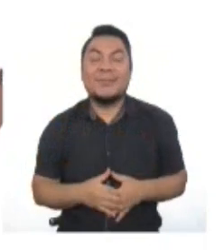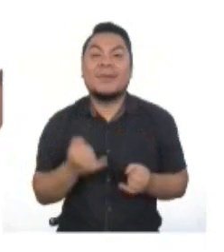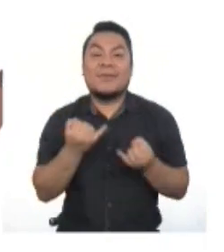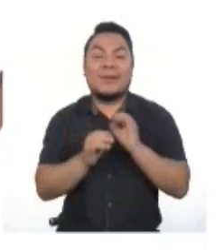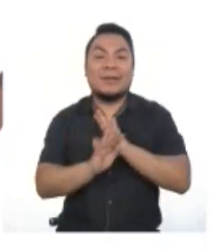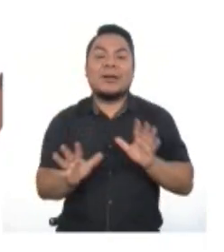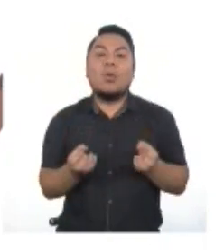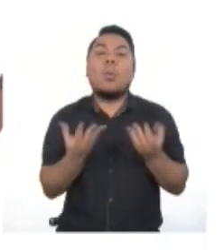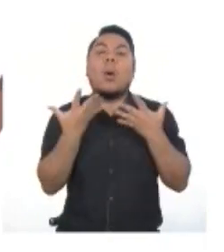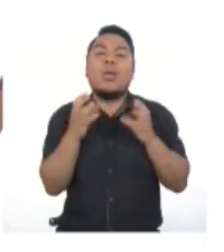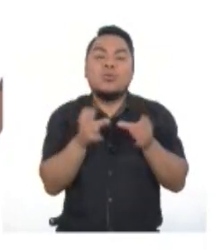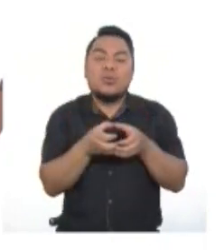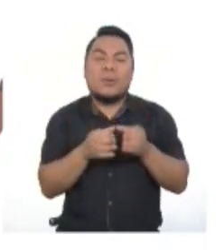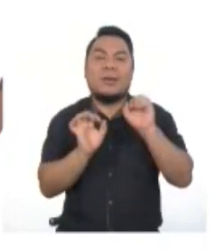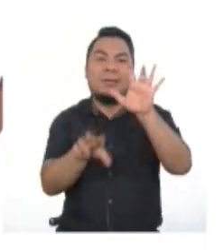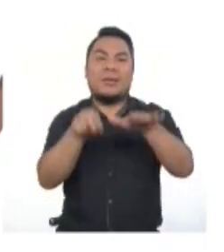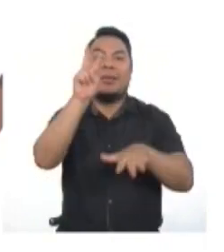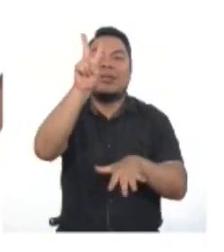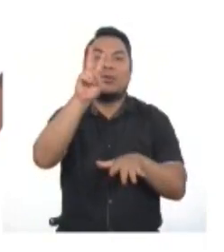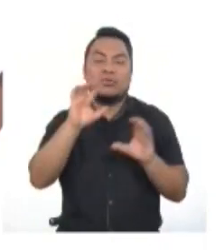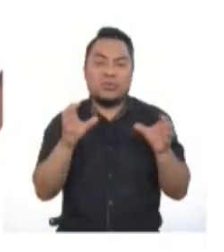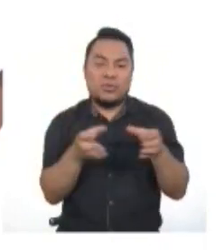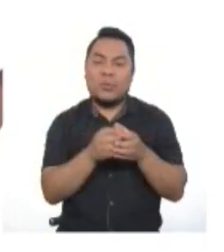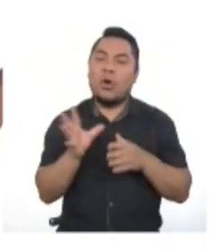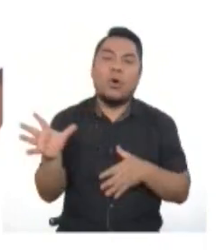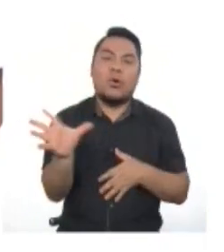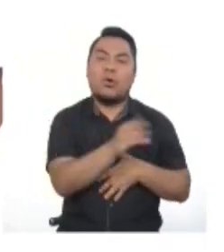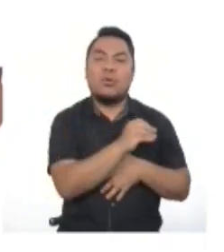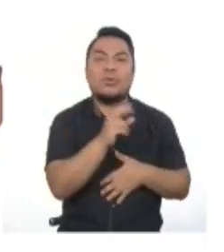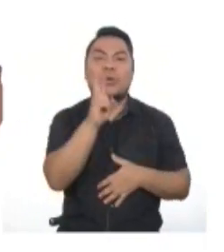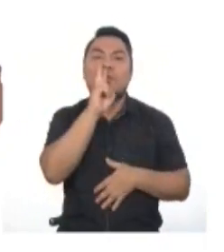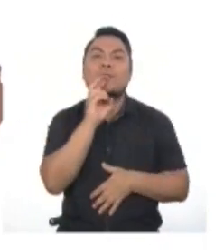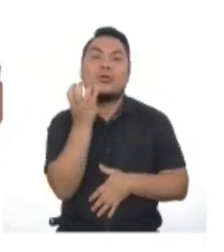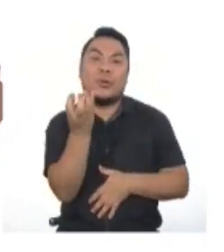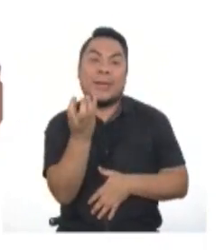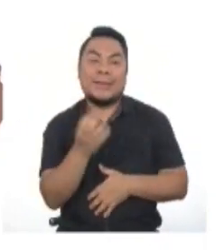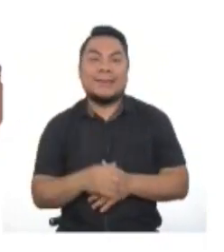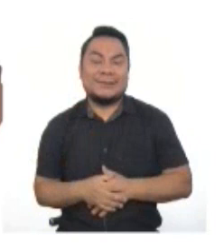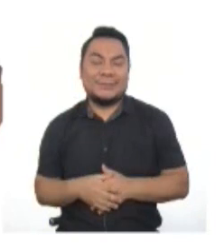final salieron 12 grupos de todos los tomates.